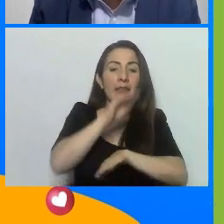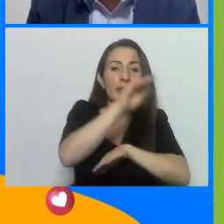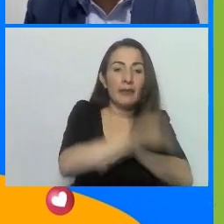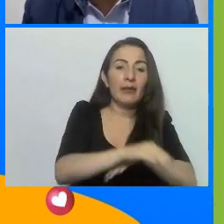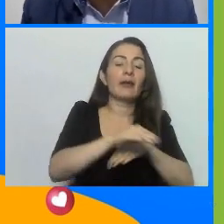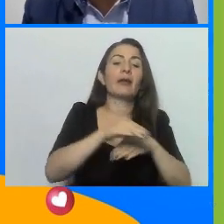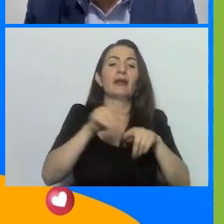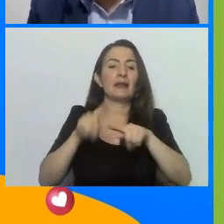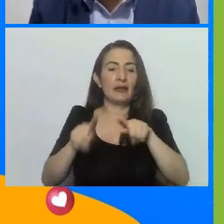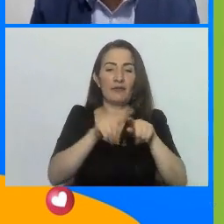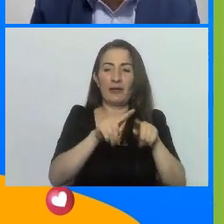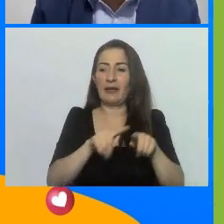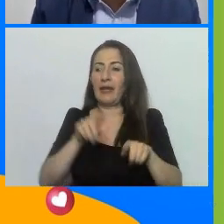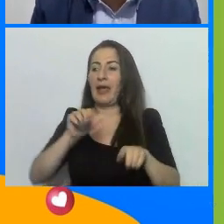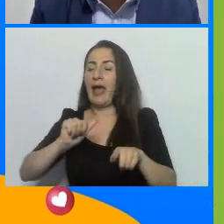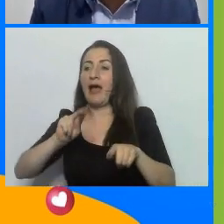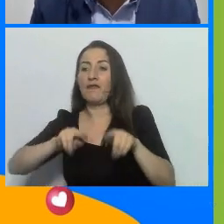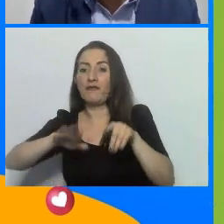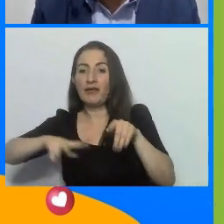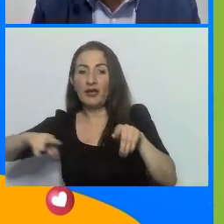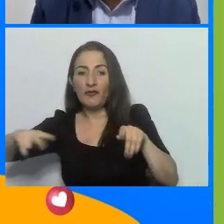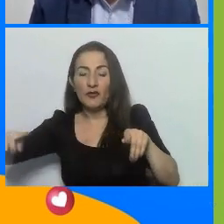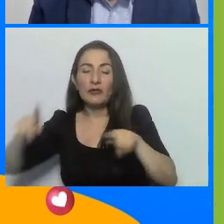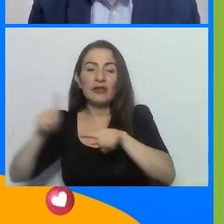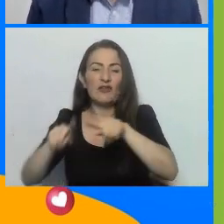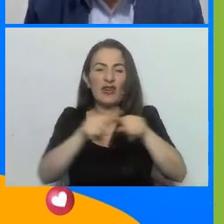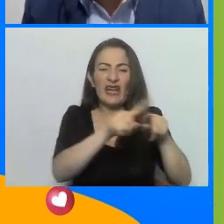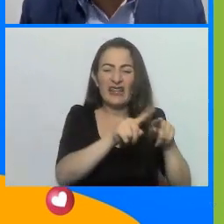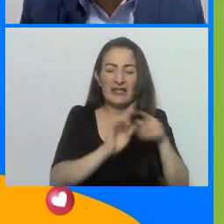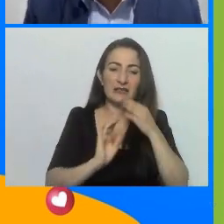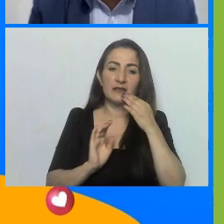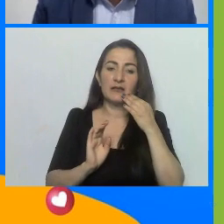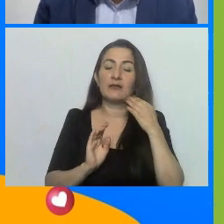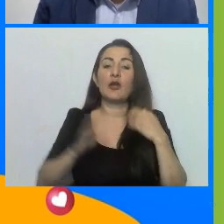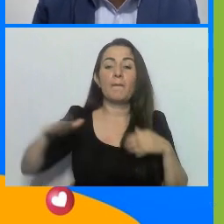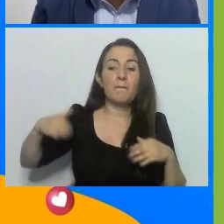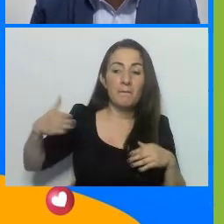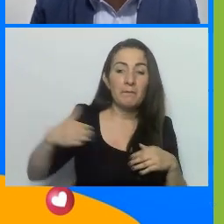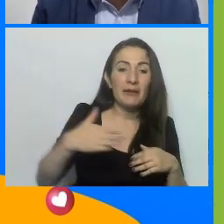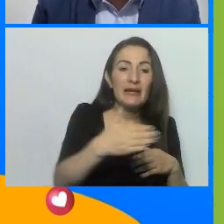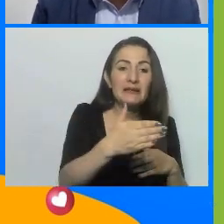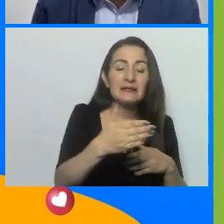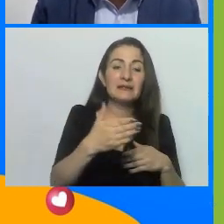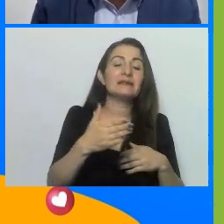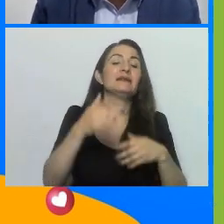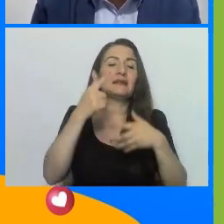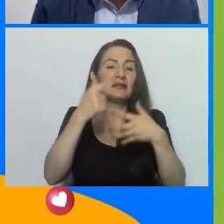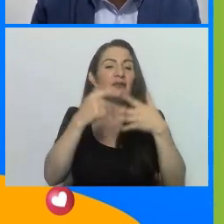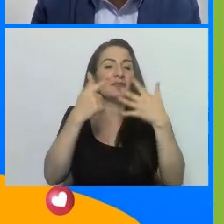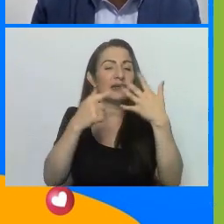a los anfibios con los reptiles, pero son completamente diferentes. Los peces, ¿sí? Esos son